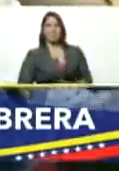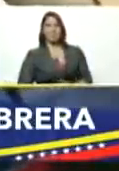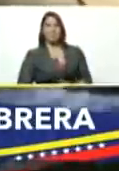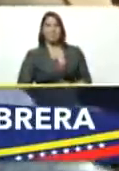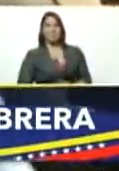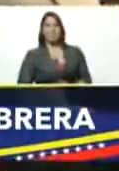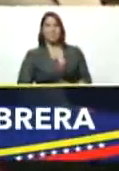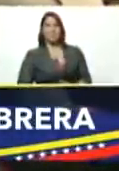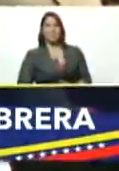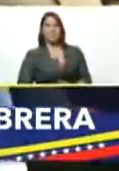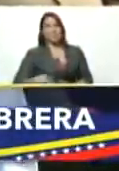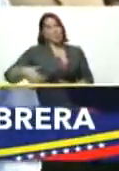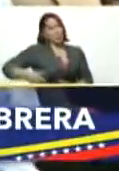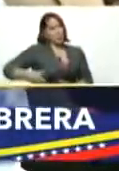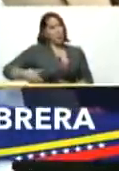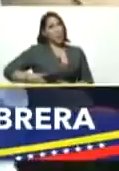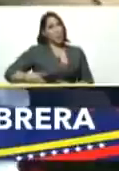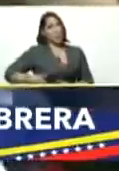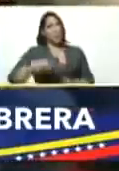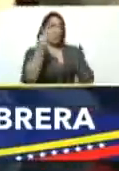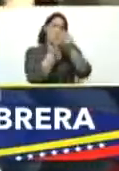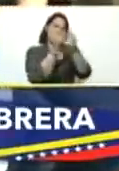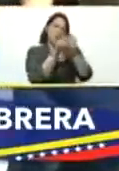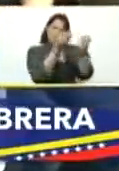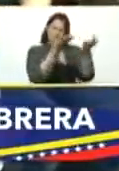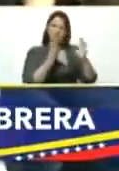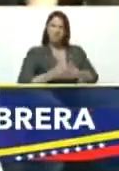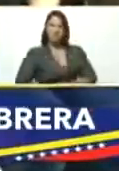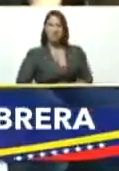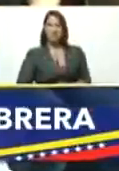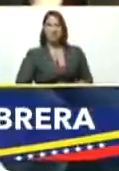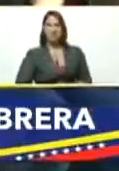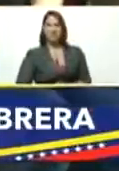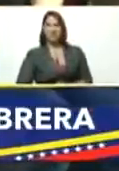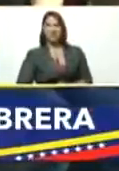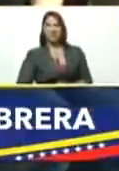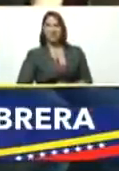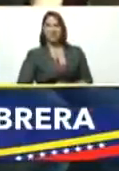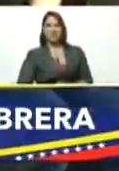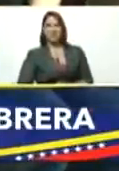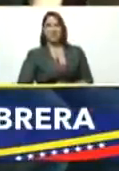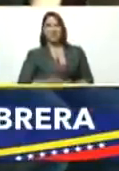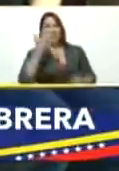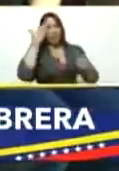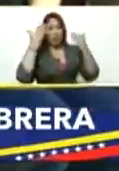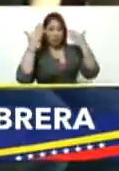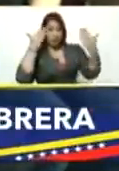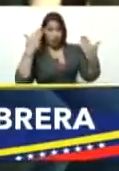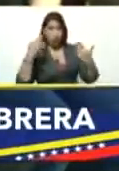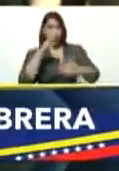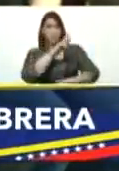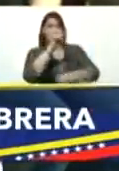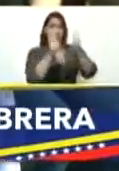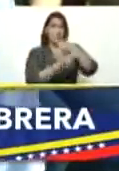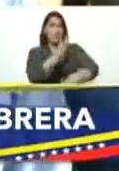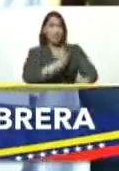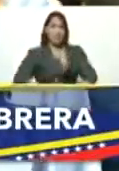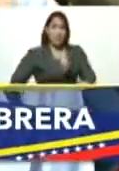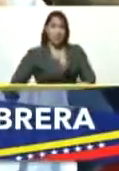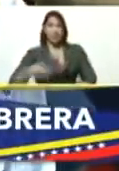el cholga broma por llamarlo una madera saludo a la vicepresidenta